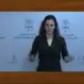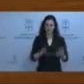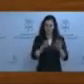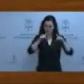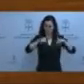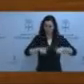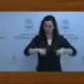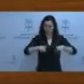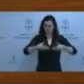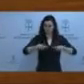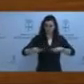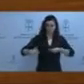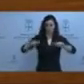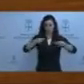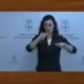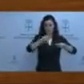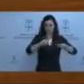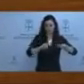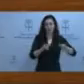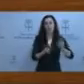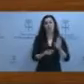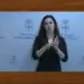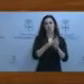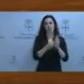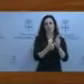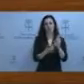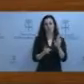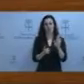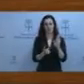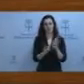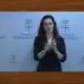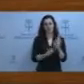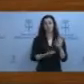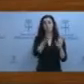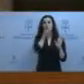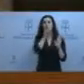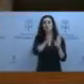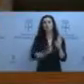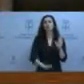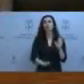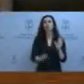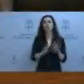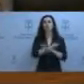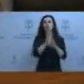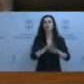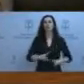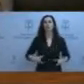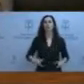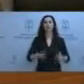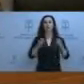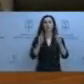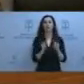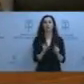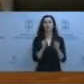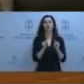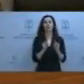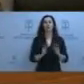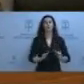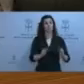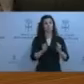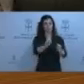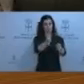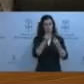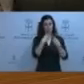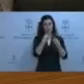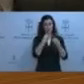precisamente en este documento venía, aquí lo tengo, informe final, todas las actuaciones que está usted desarrollando y todo lo que me ha contado de